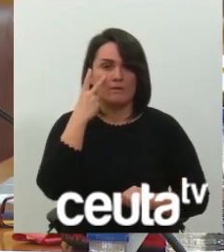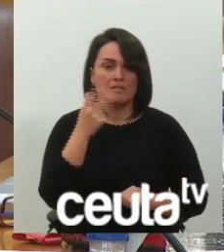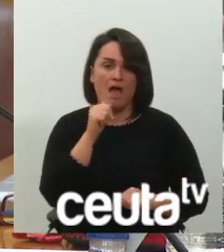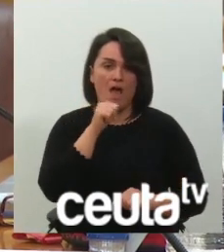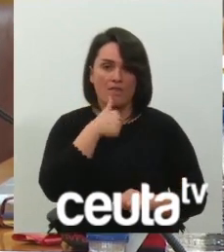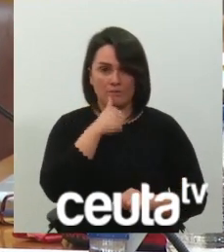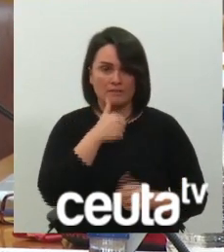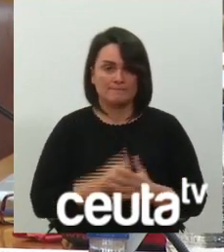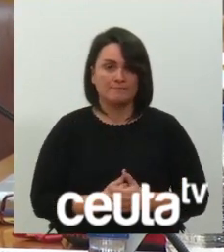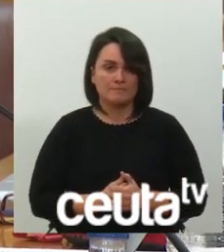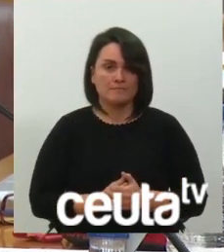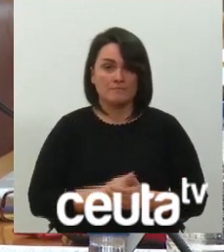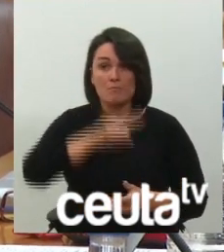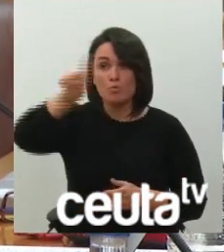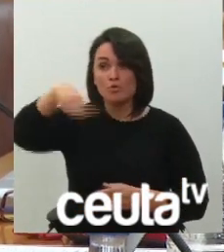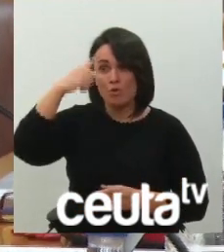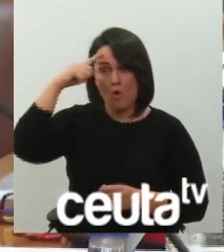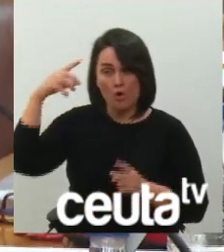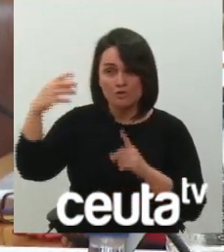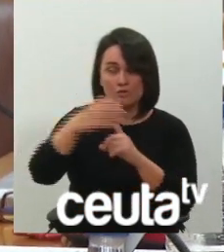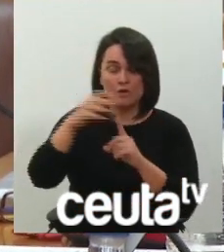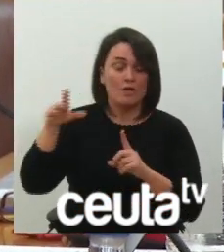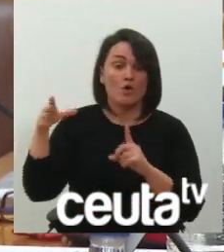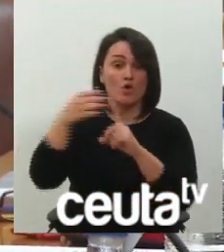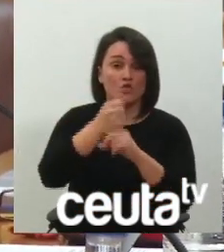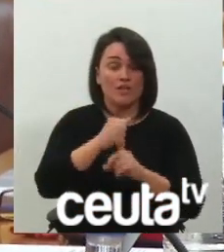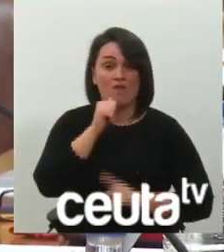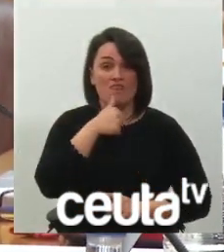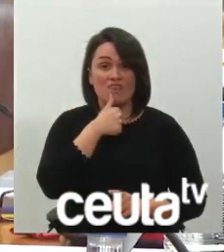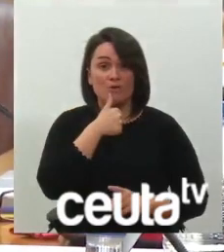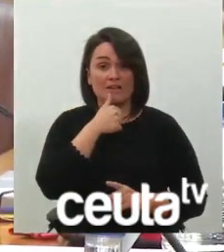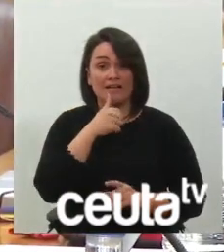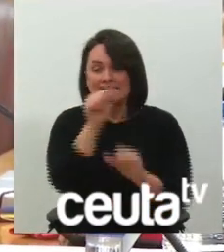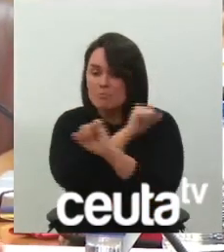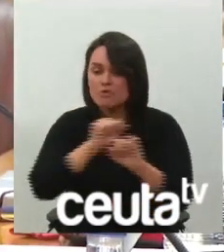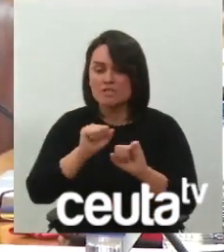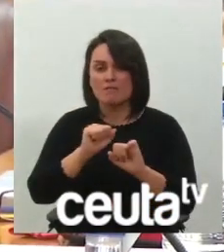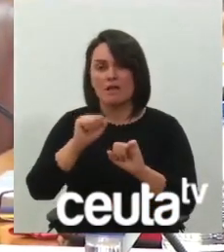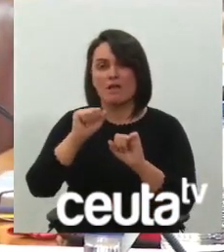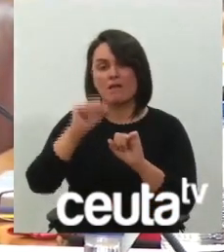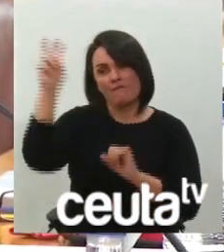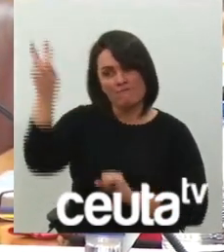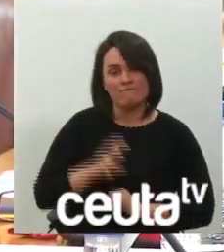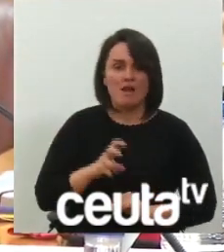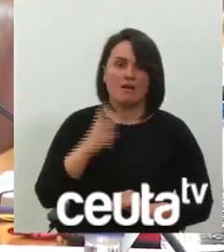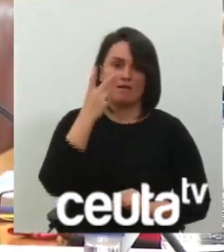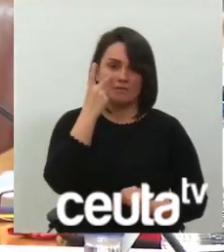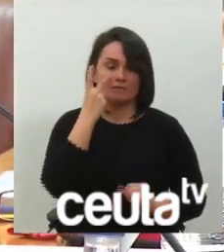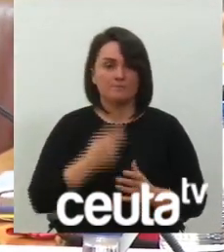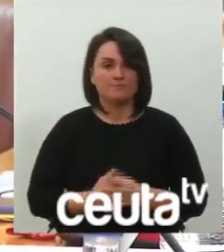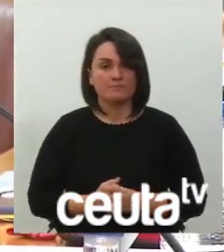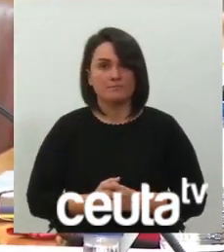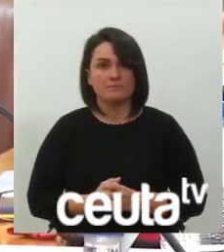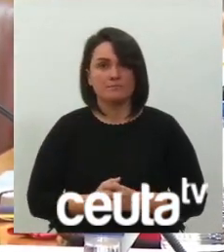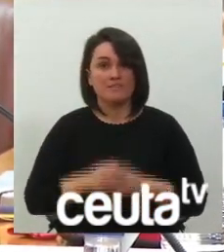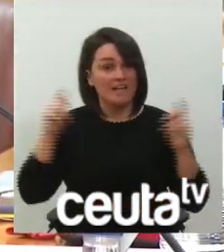hacen de ceuta un destino turístico prohibitivo y todas las campañas y todas las estrategias para atraer